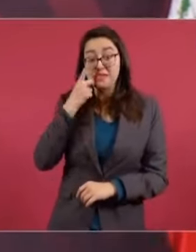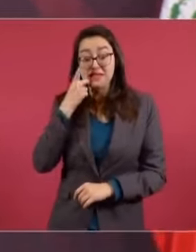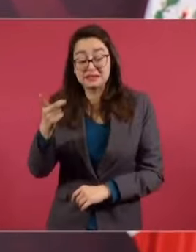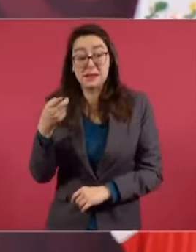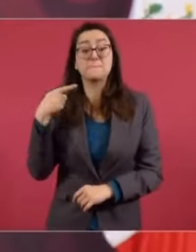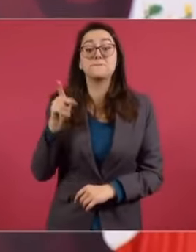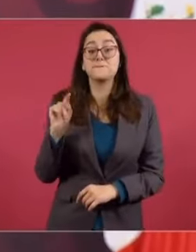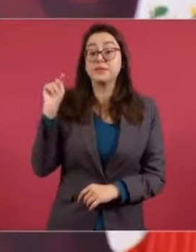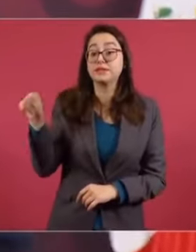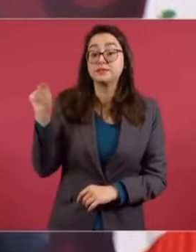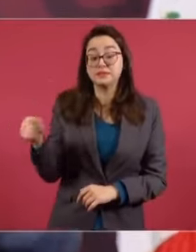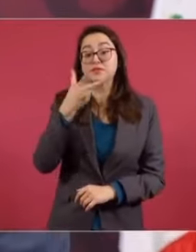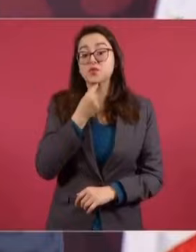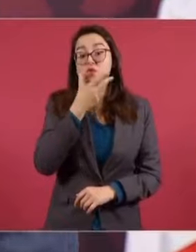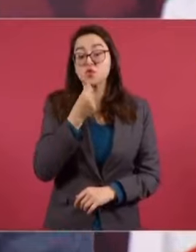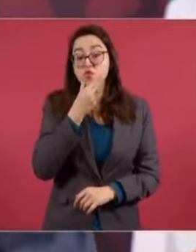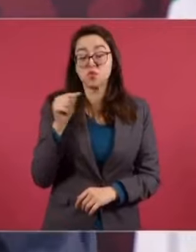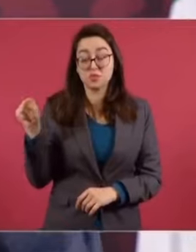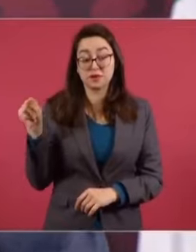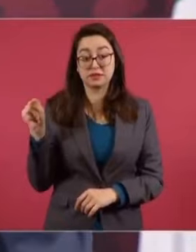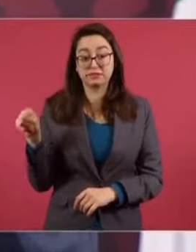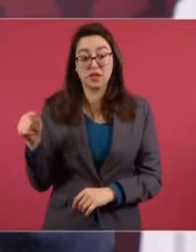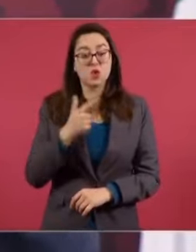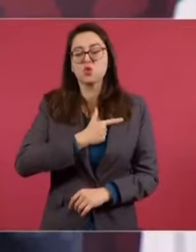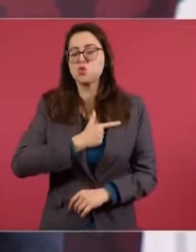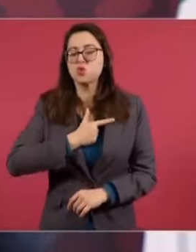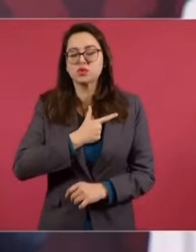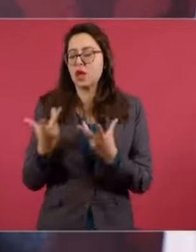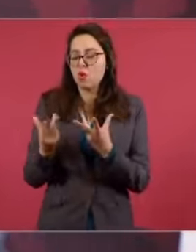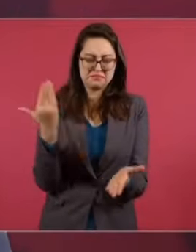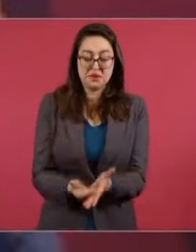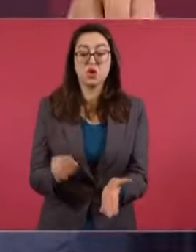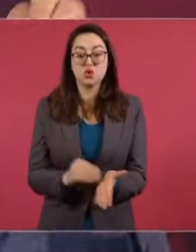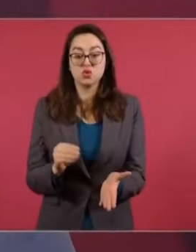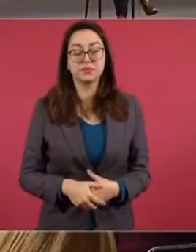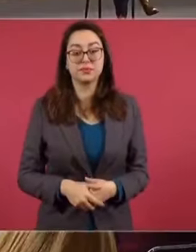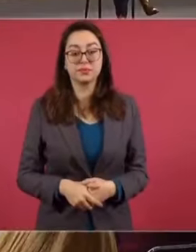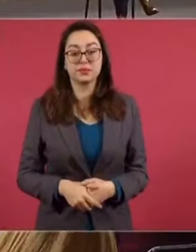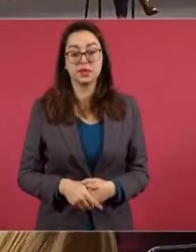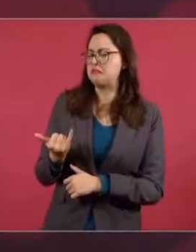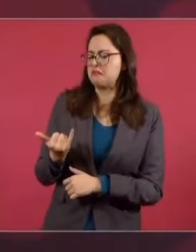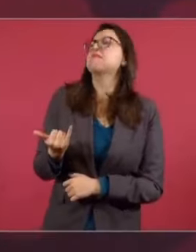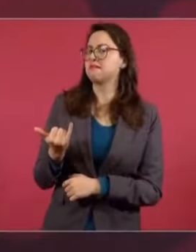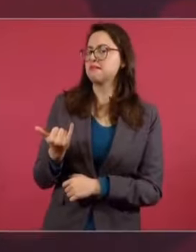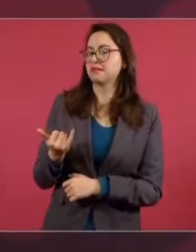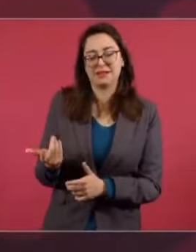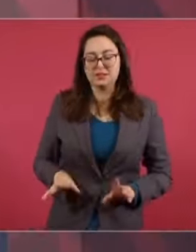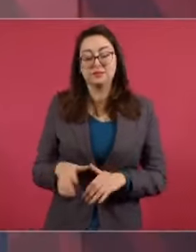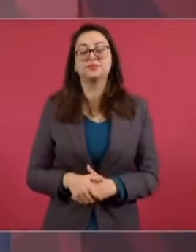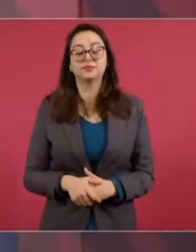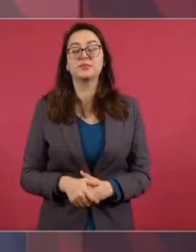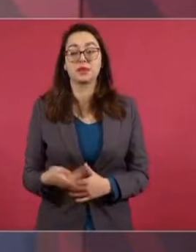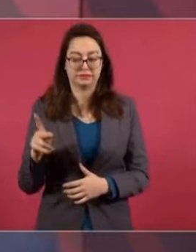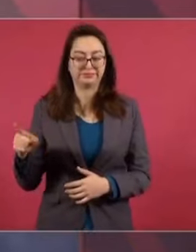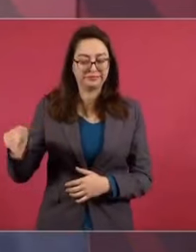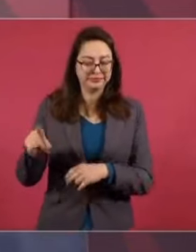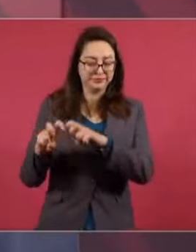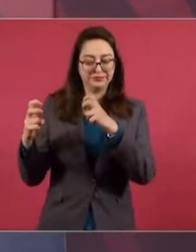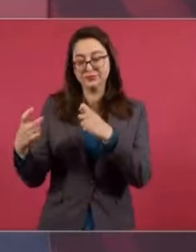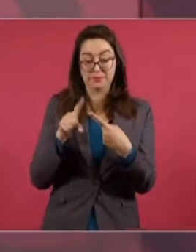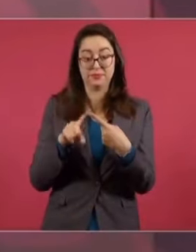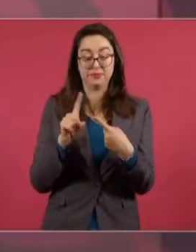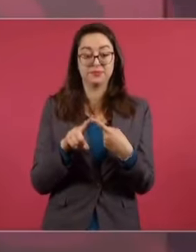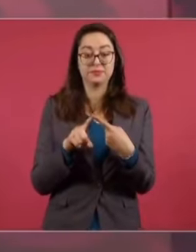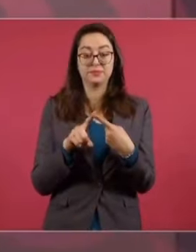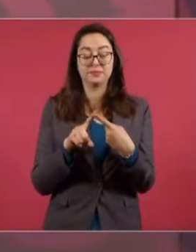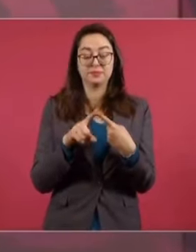era uno de los informantes predilectos y sigue siendo de Salinas de Gortari, Sarmiento, ¿no? Zuckerman. Bueno, los dos temas. Uno, que el por